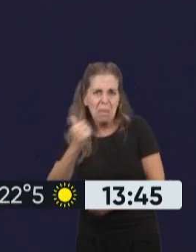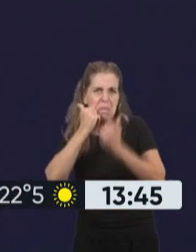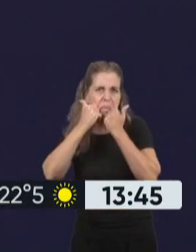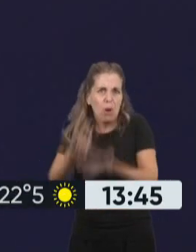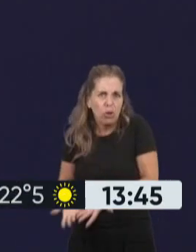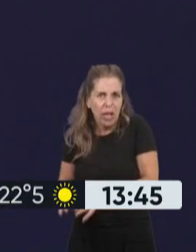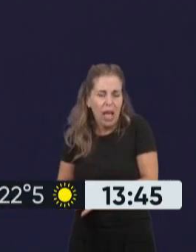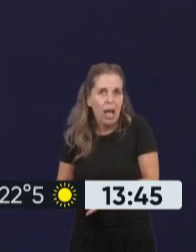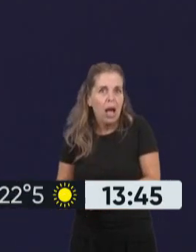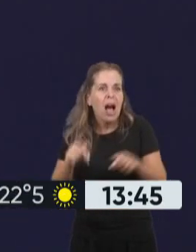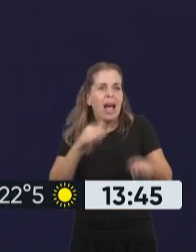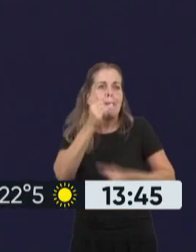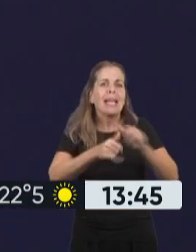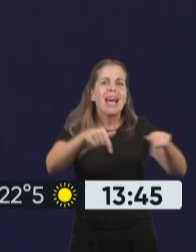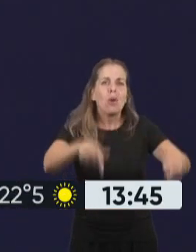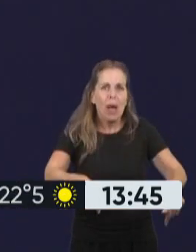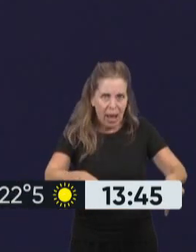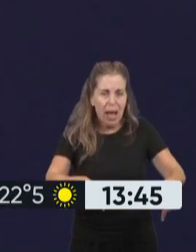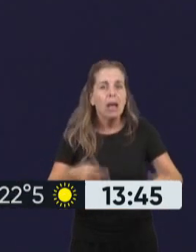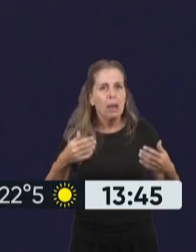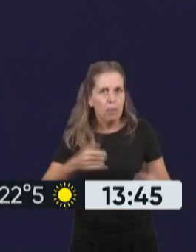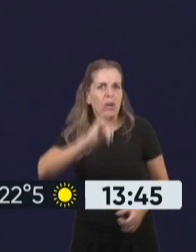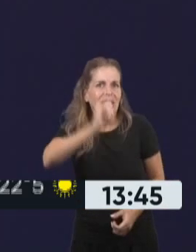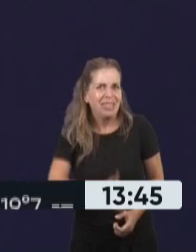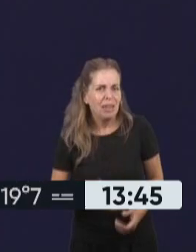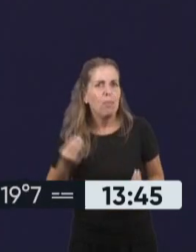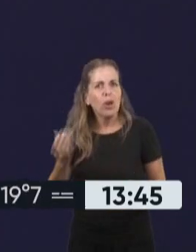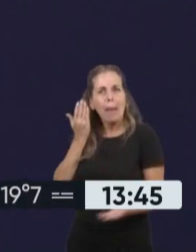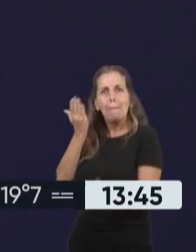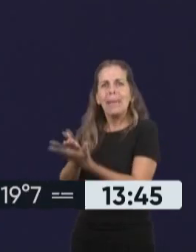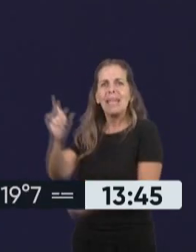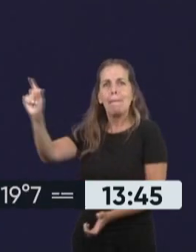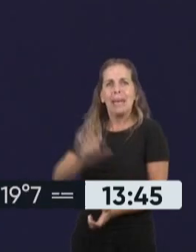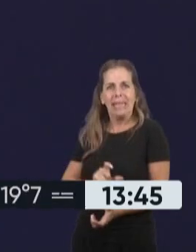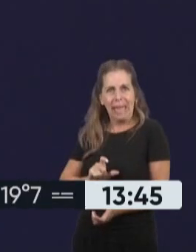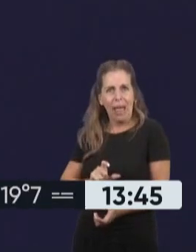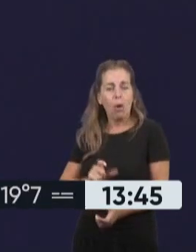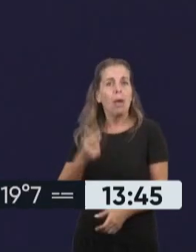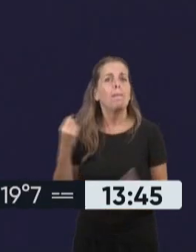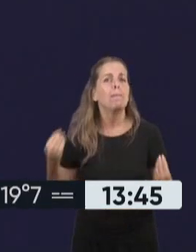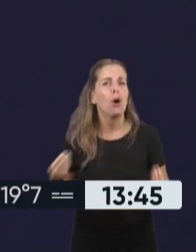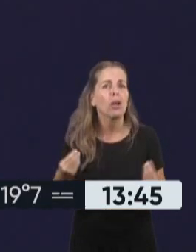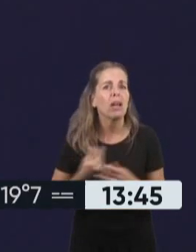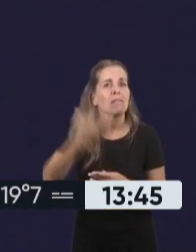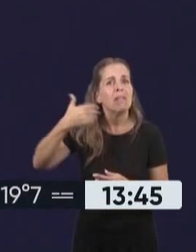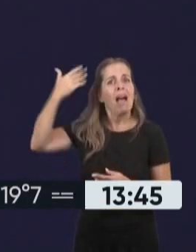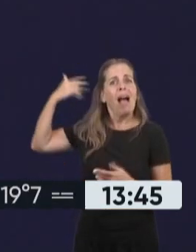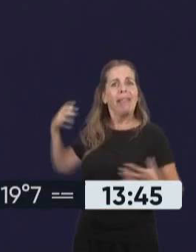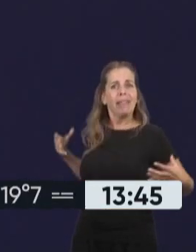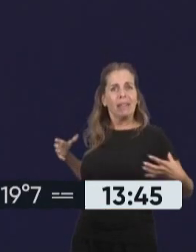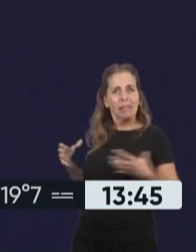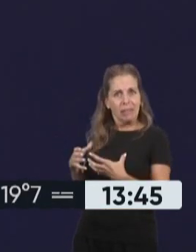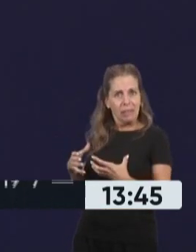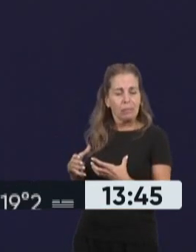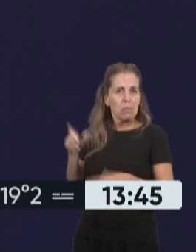poco hablarlo acá, es porque efectivamente hubo una manga de un cúmulo